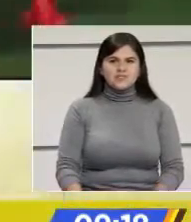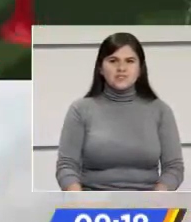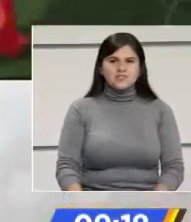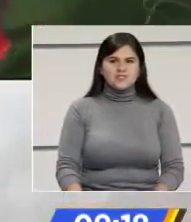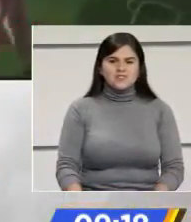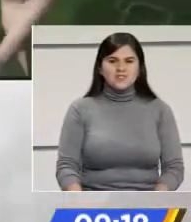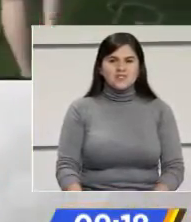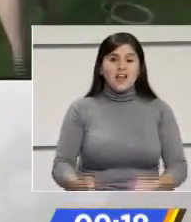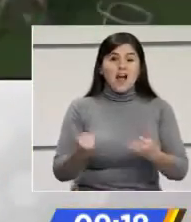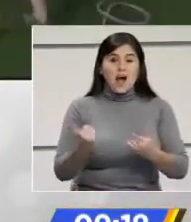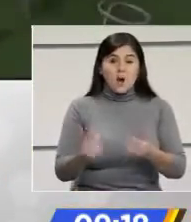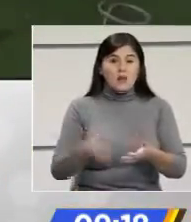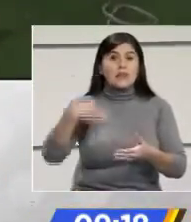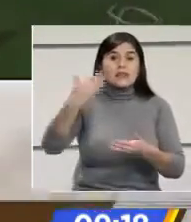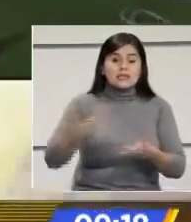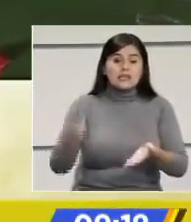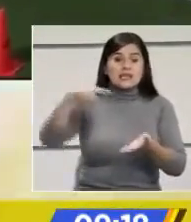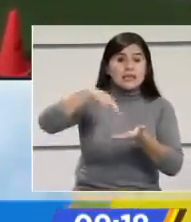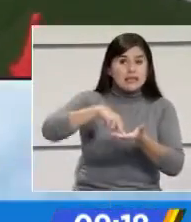levantamos.